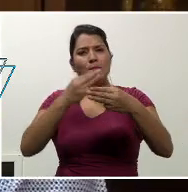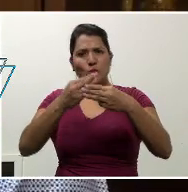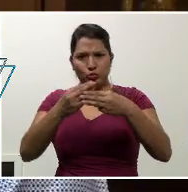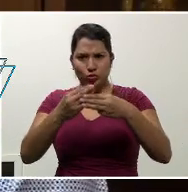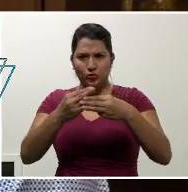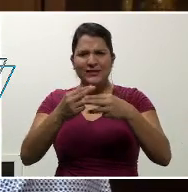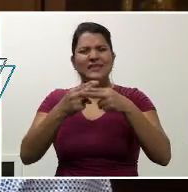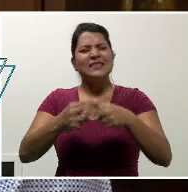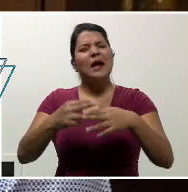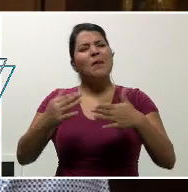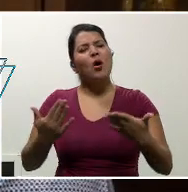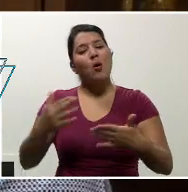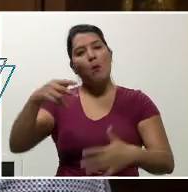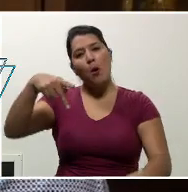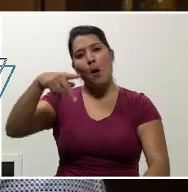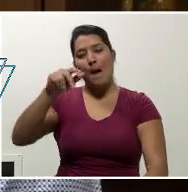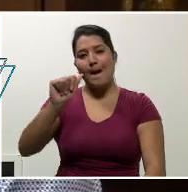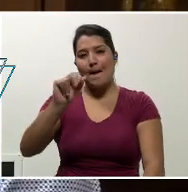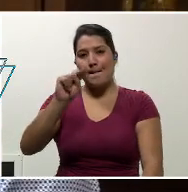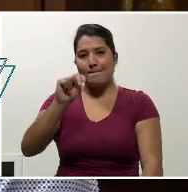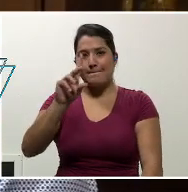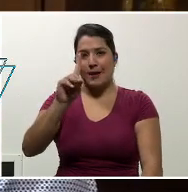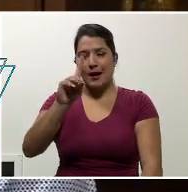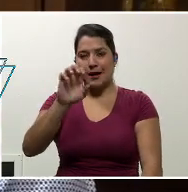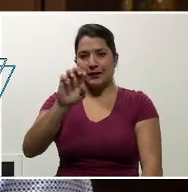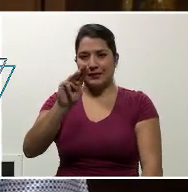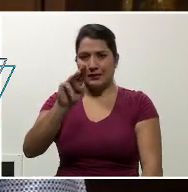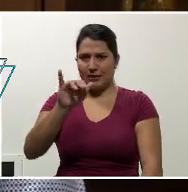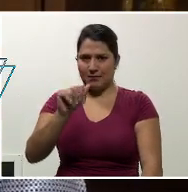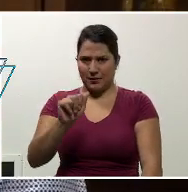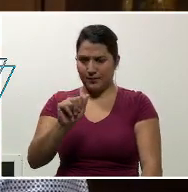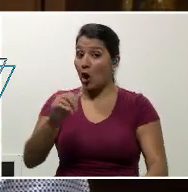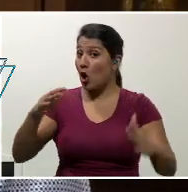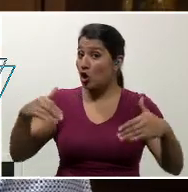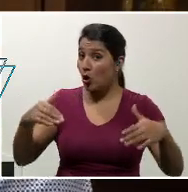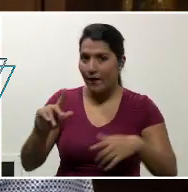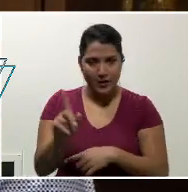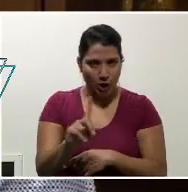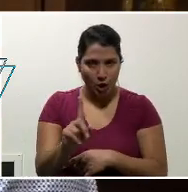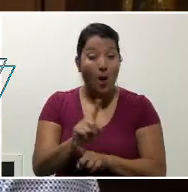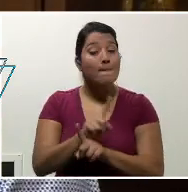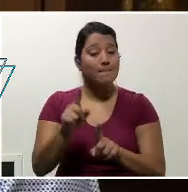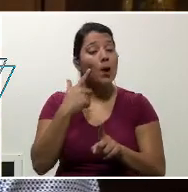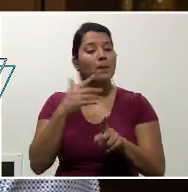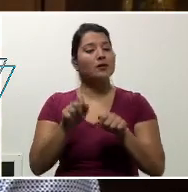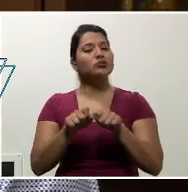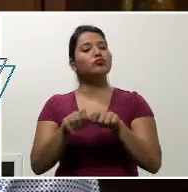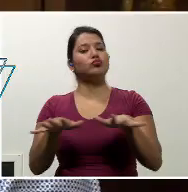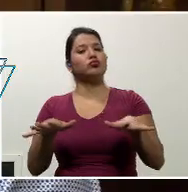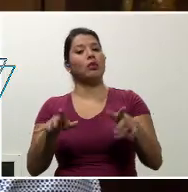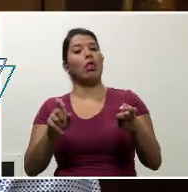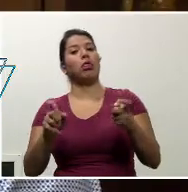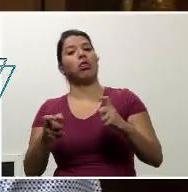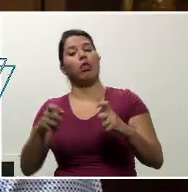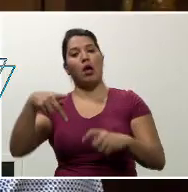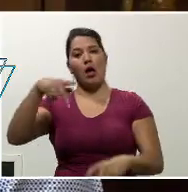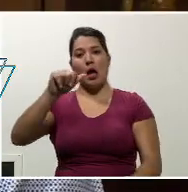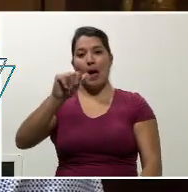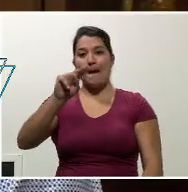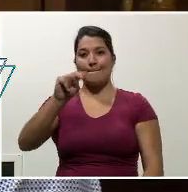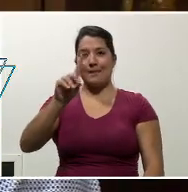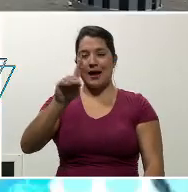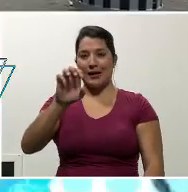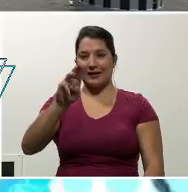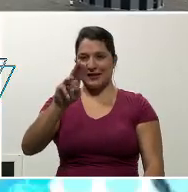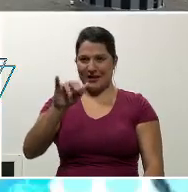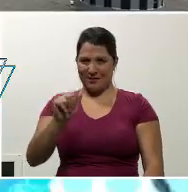es. Ahora, ¿nos asusta la palabra pandemia? Definitivamente no. En el 2009 Costa Rica le